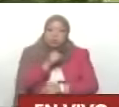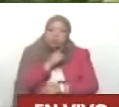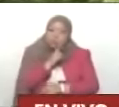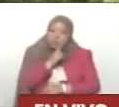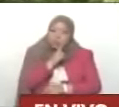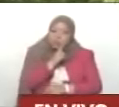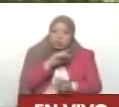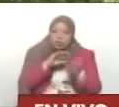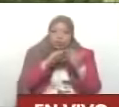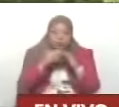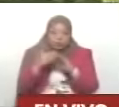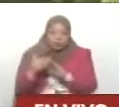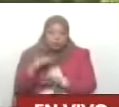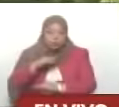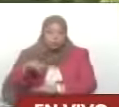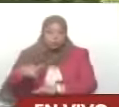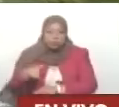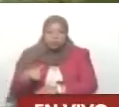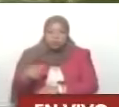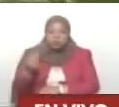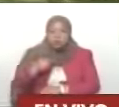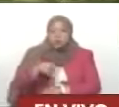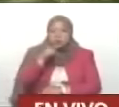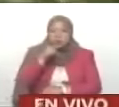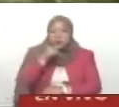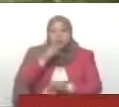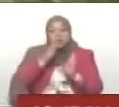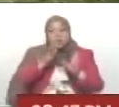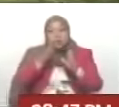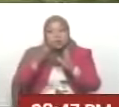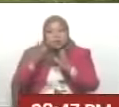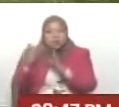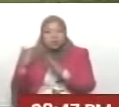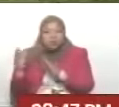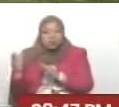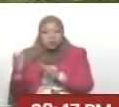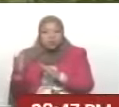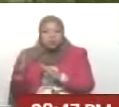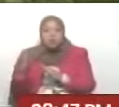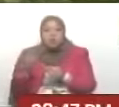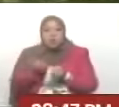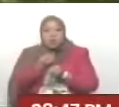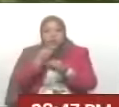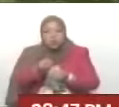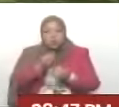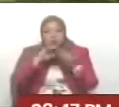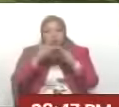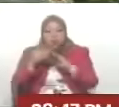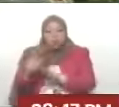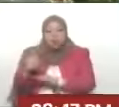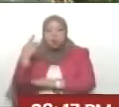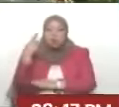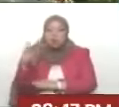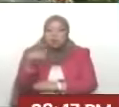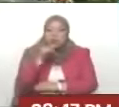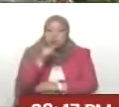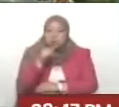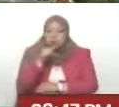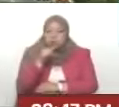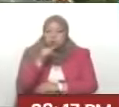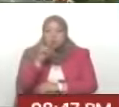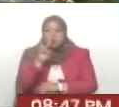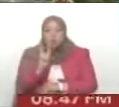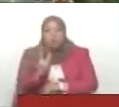comuna. Nosotros, bueno, ahí nos organizamos. Somos 8 consejos comunales. En la parroquia Las Brisas tenemos